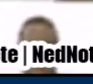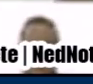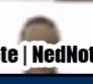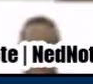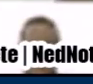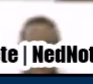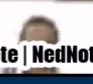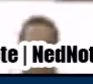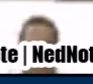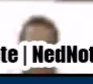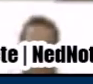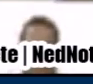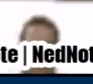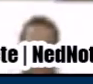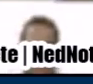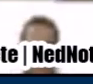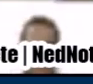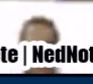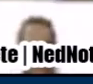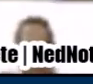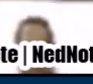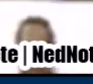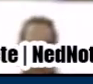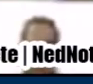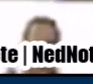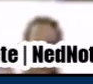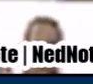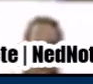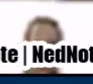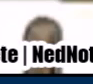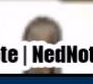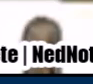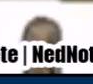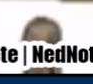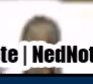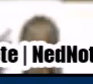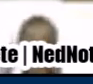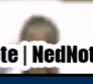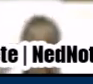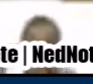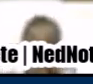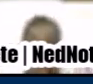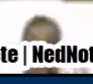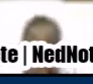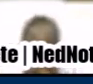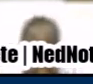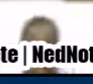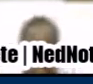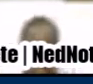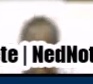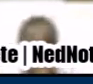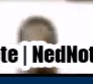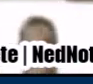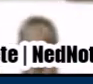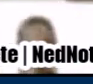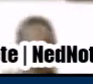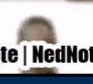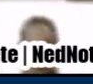el mecanismo de lucha que nos lleve realmente a elegir, no a validar o a convalidar. Hemos presentado,